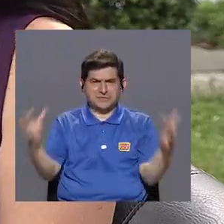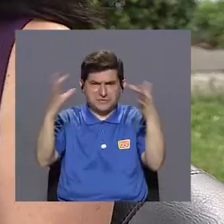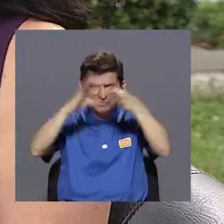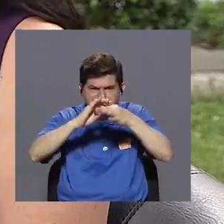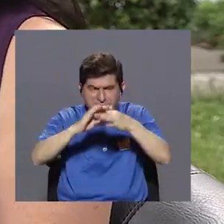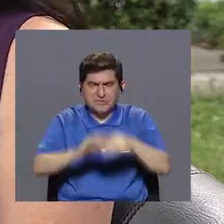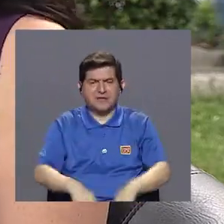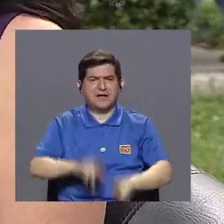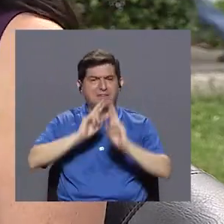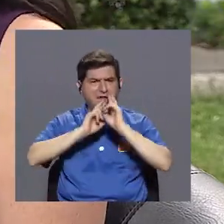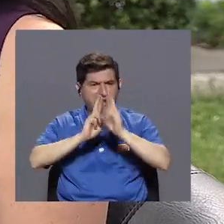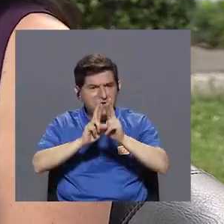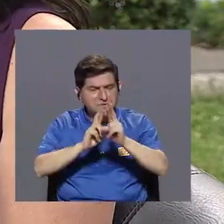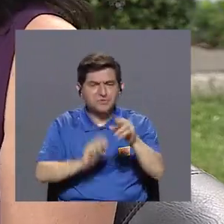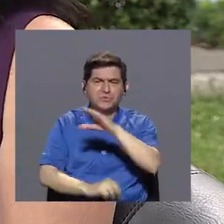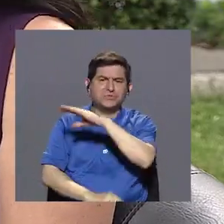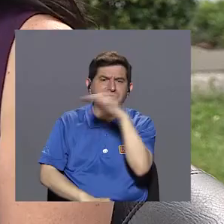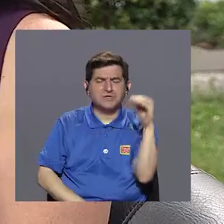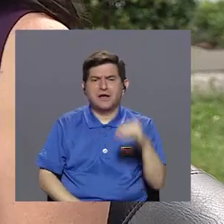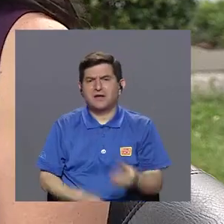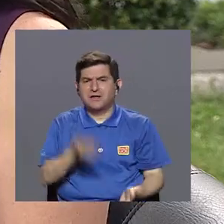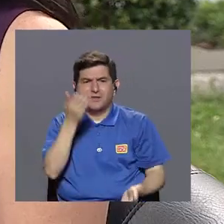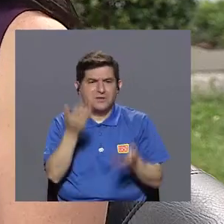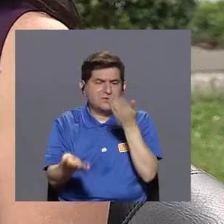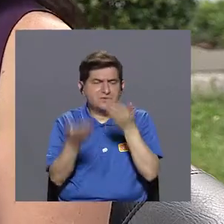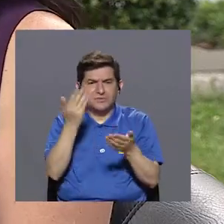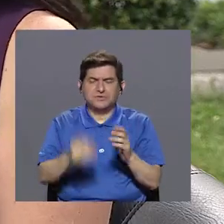información acerca de, por ejemplo, los resultados o